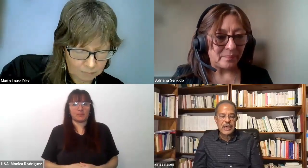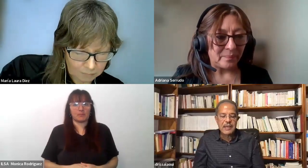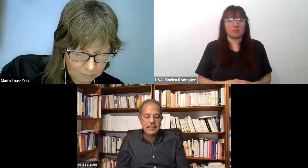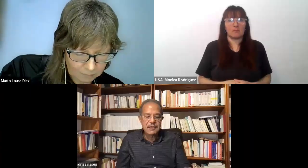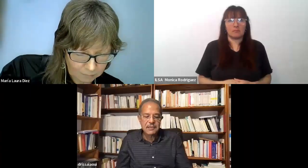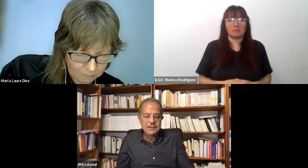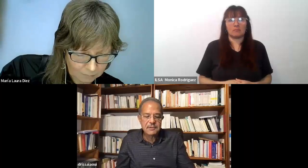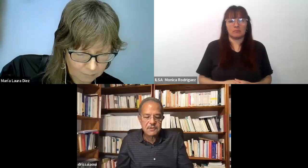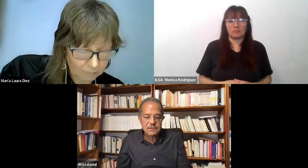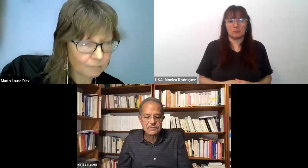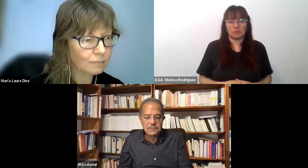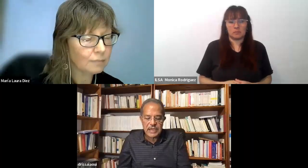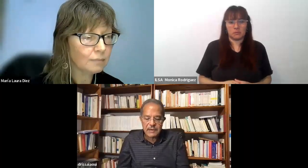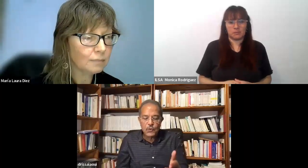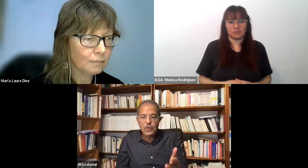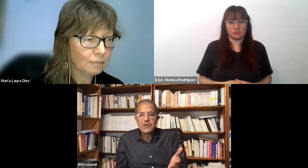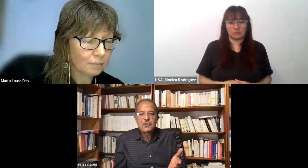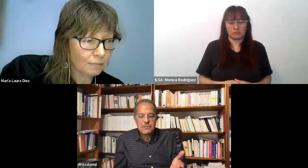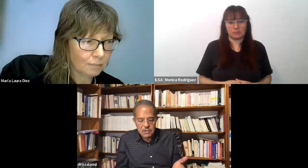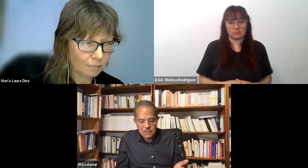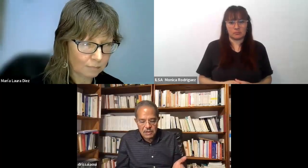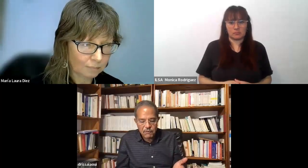contigo bien